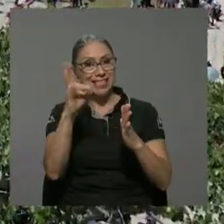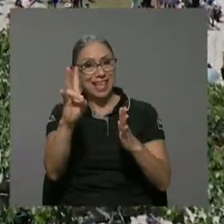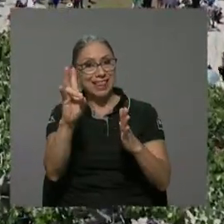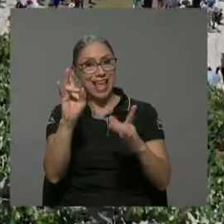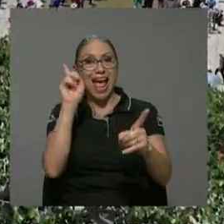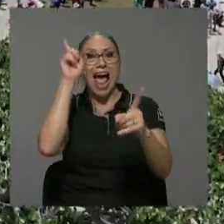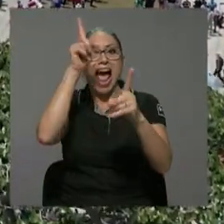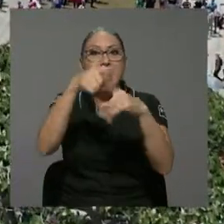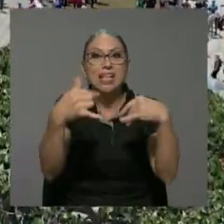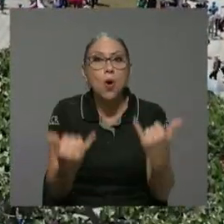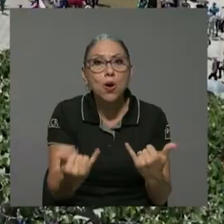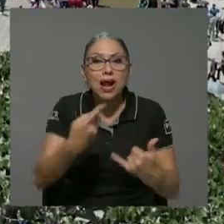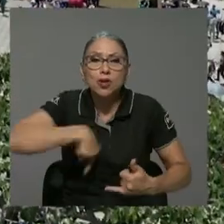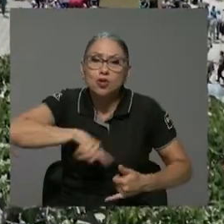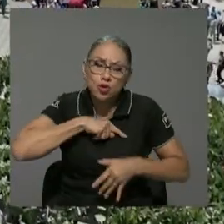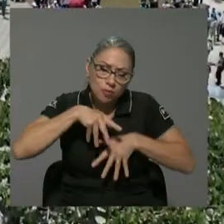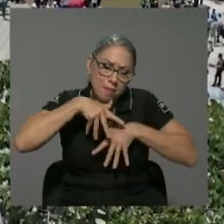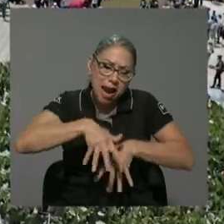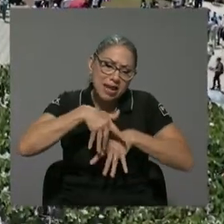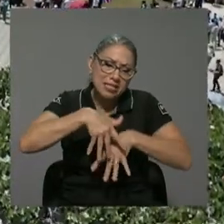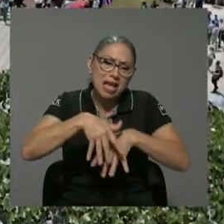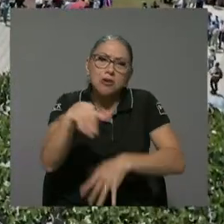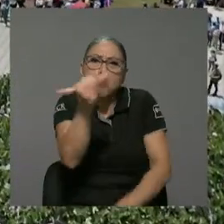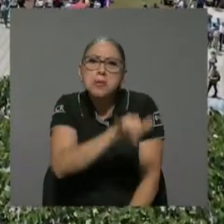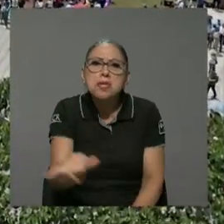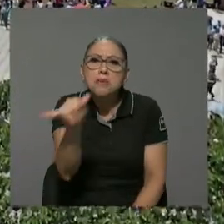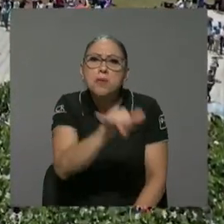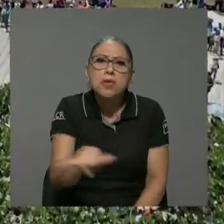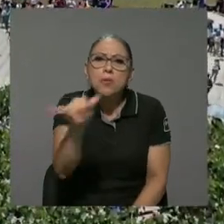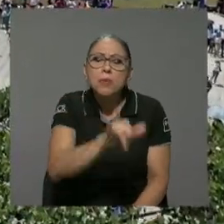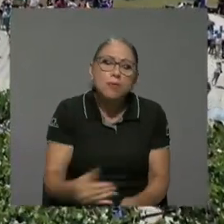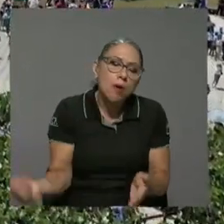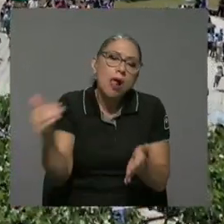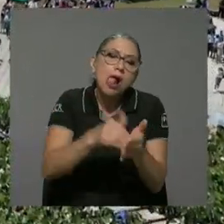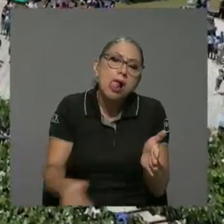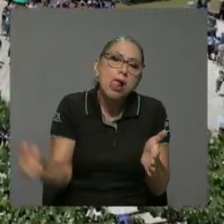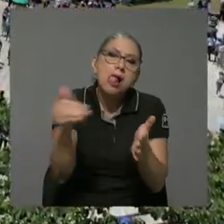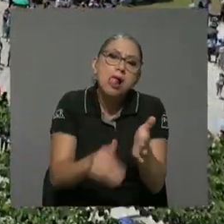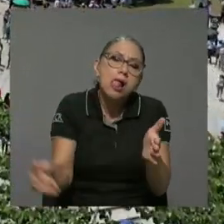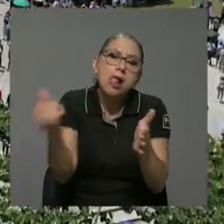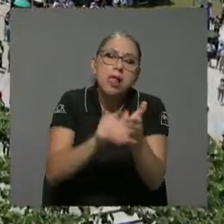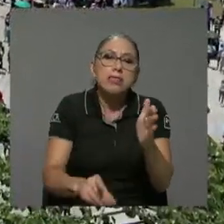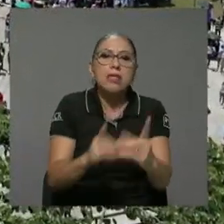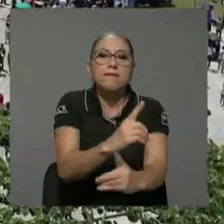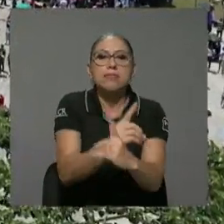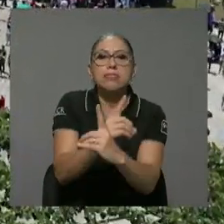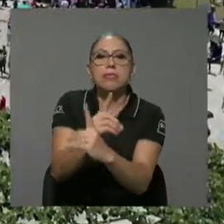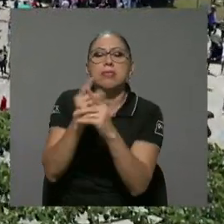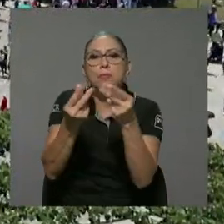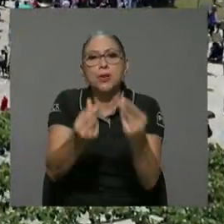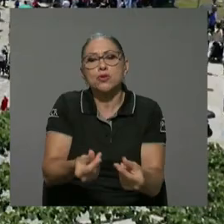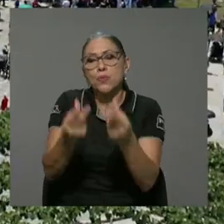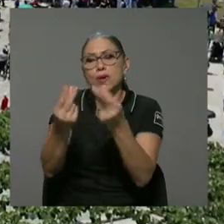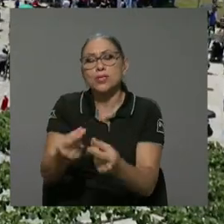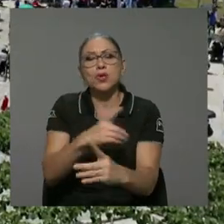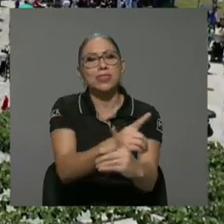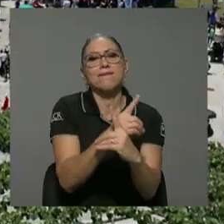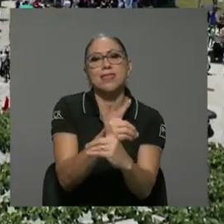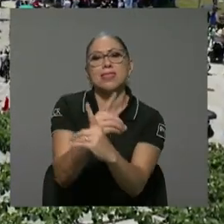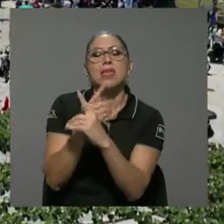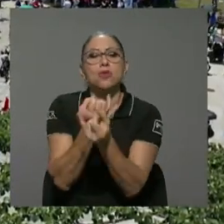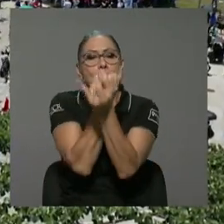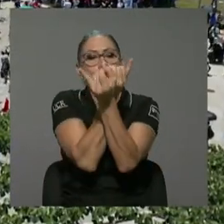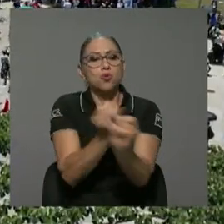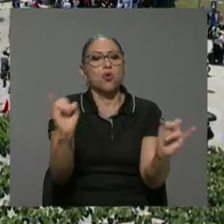mismo. Uh-huh. Una y otra vez estamos defendiendo nuestro presupuesto o la autonomía universitaria, y las